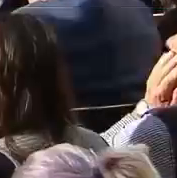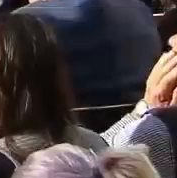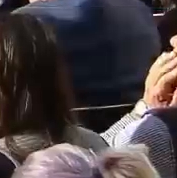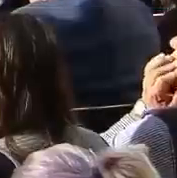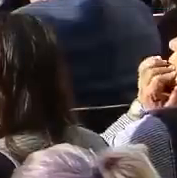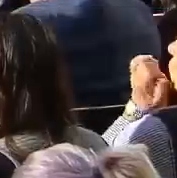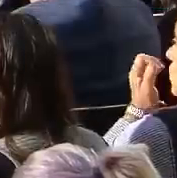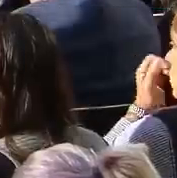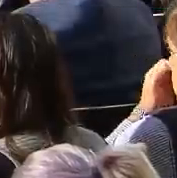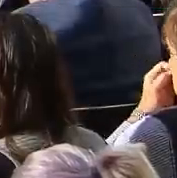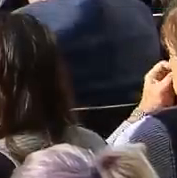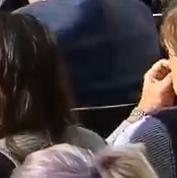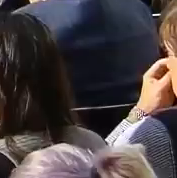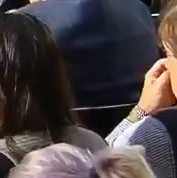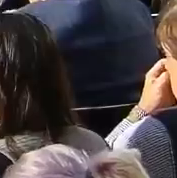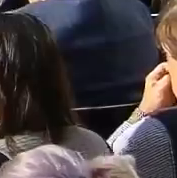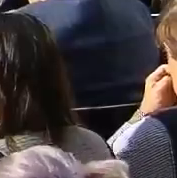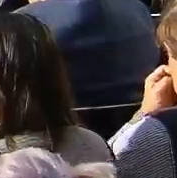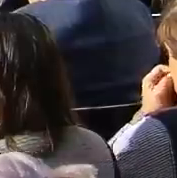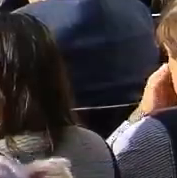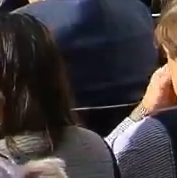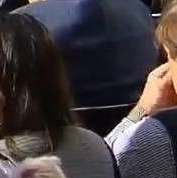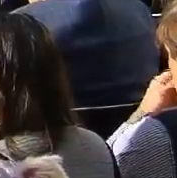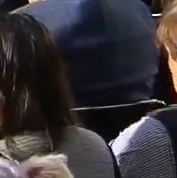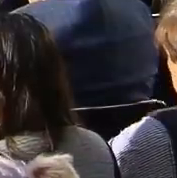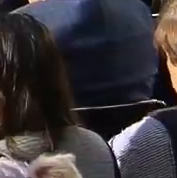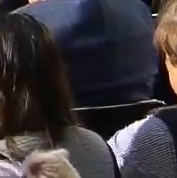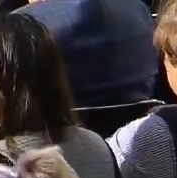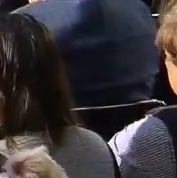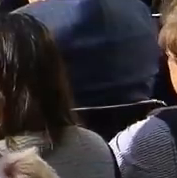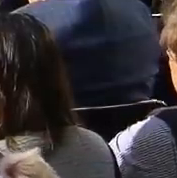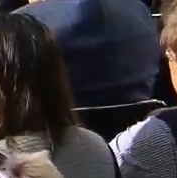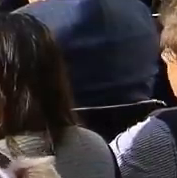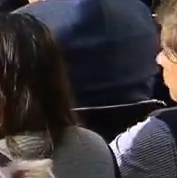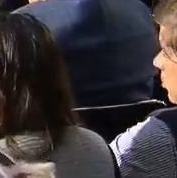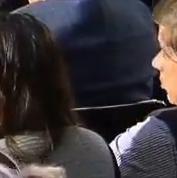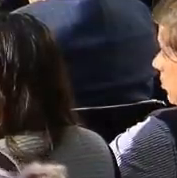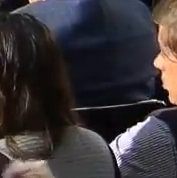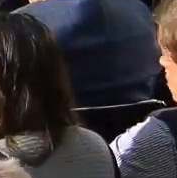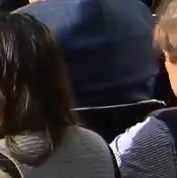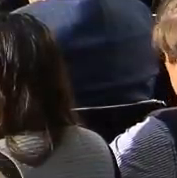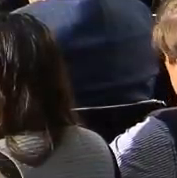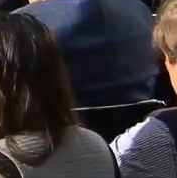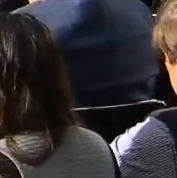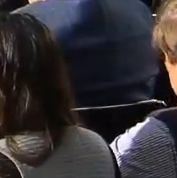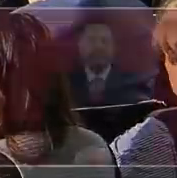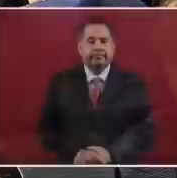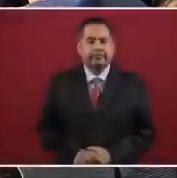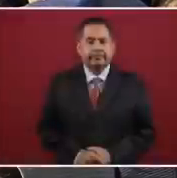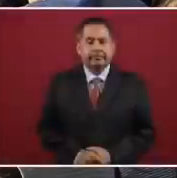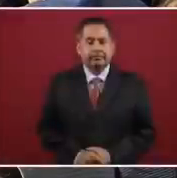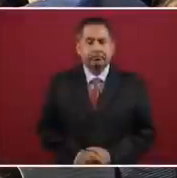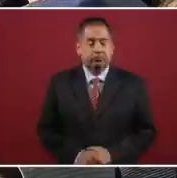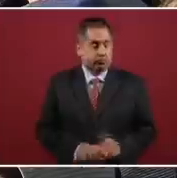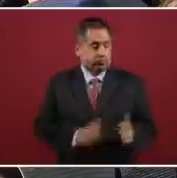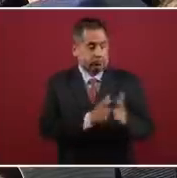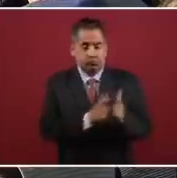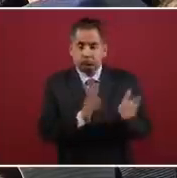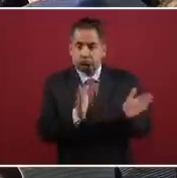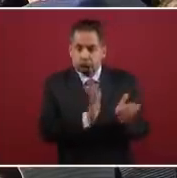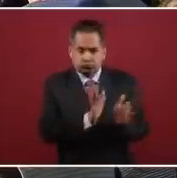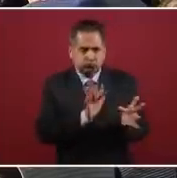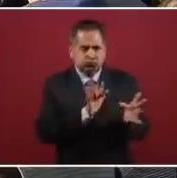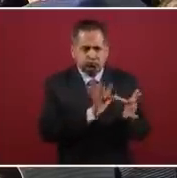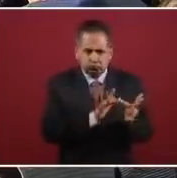hemos estado reuniendo con los productores más pequeños. No nos hemos reunido con los grandes, sino también nos hemos